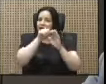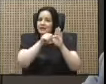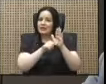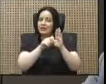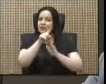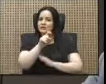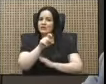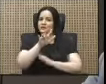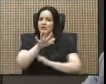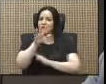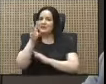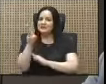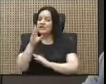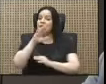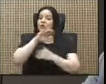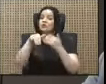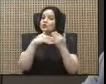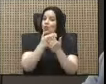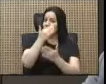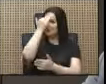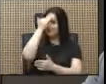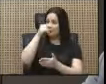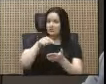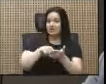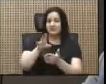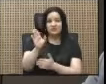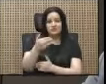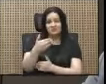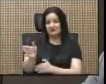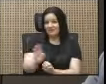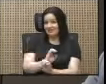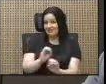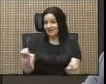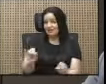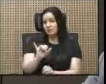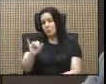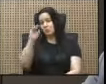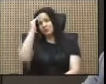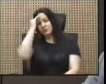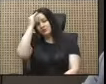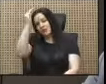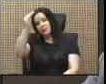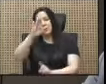además de que todos sabemos de que no serviría de nada, que sería un saludo a la bandera.